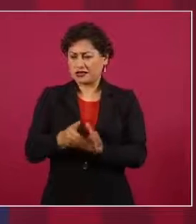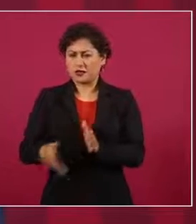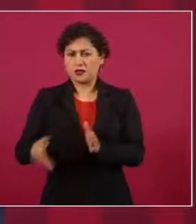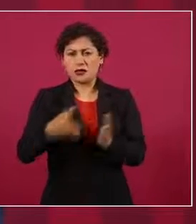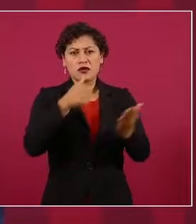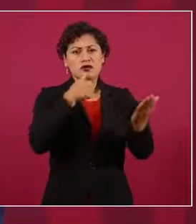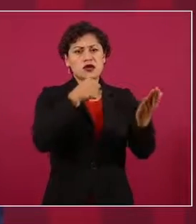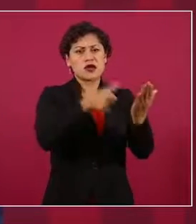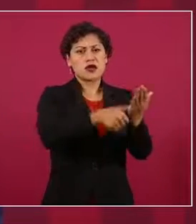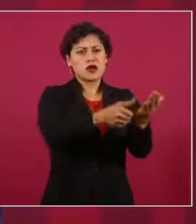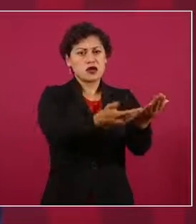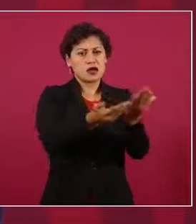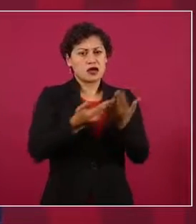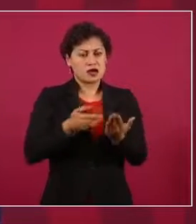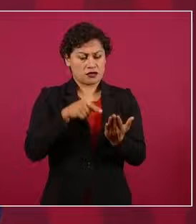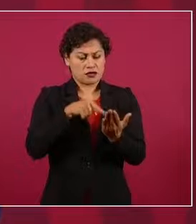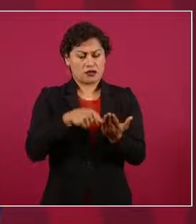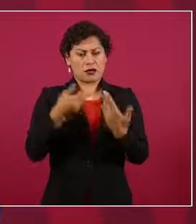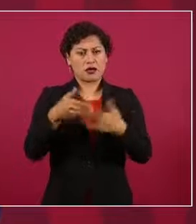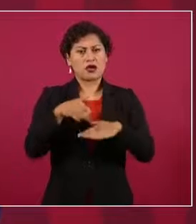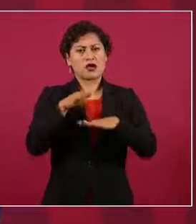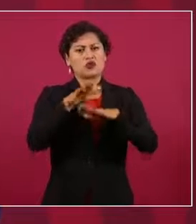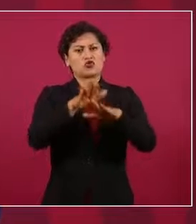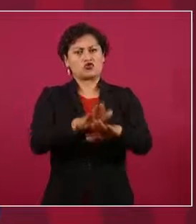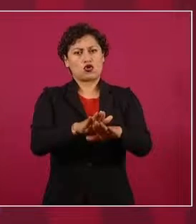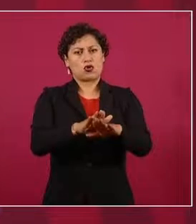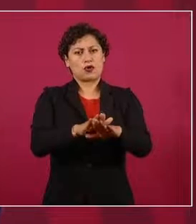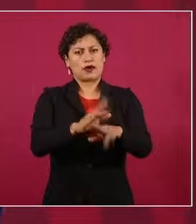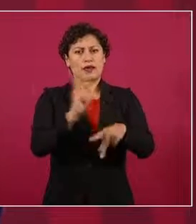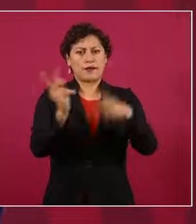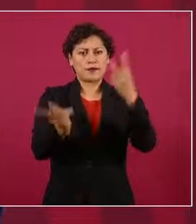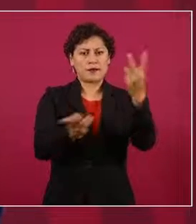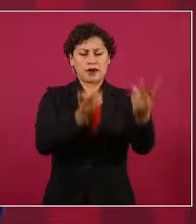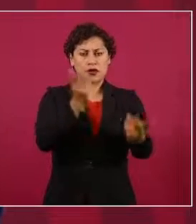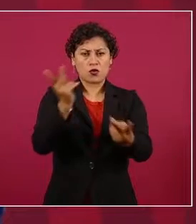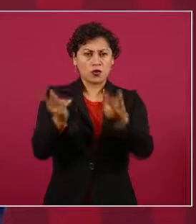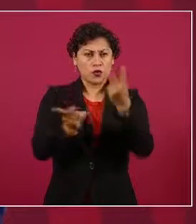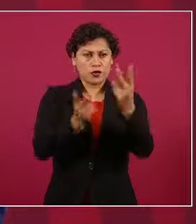sobre una consulta sobre nuestra política energética,